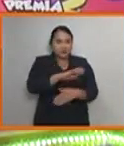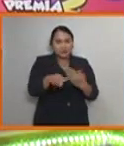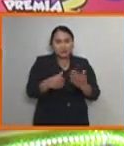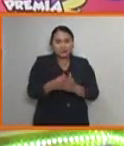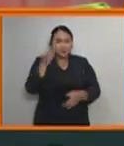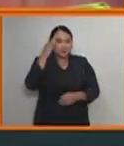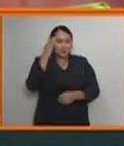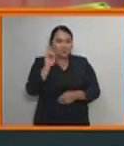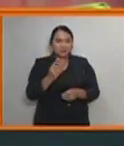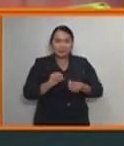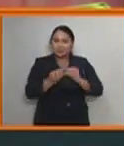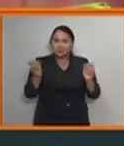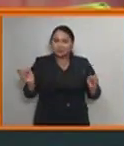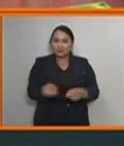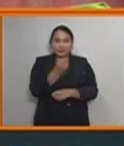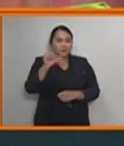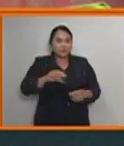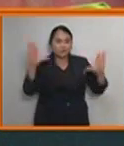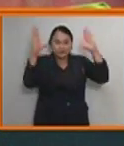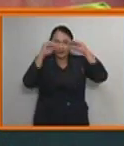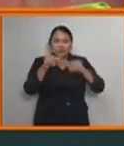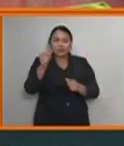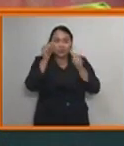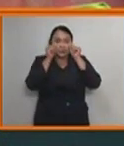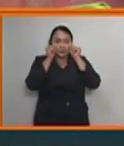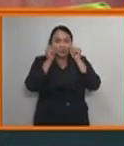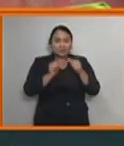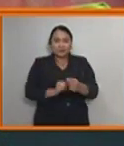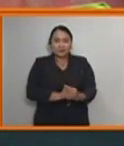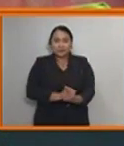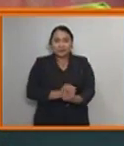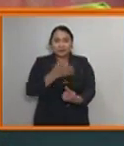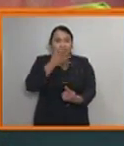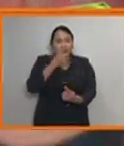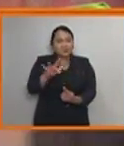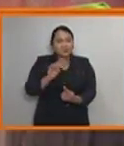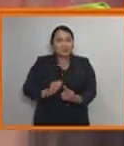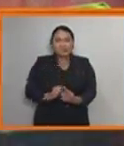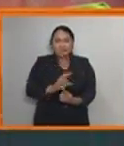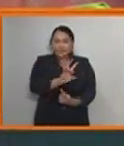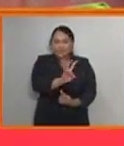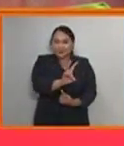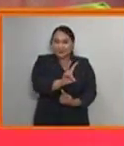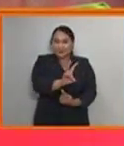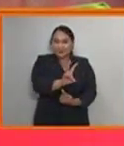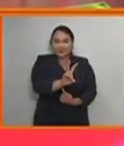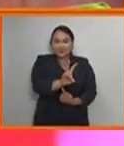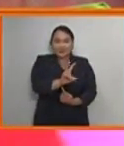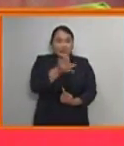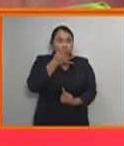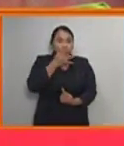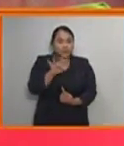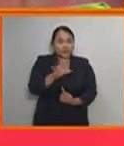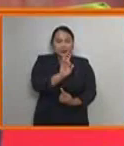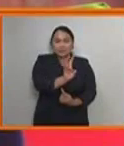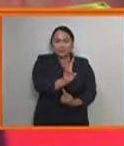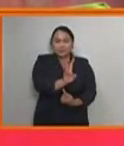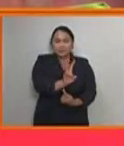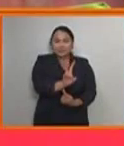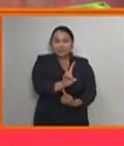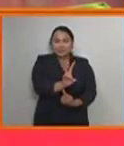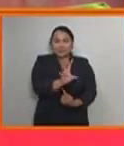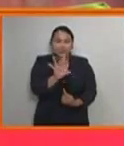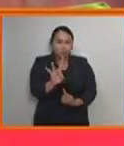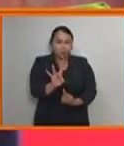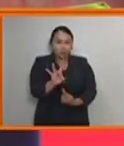recibir el primer dígito de esta noche, atentos, porque este es, suerte, 7. Segundo dígito, suerte,